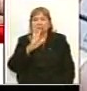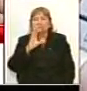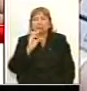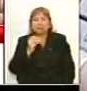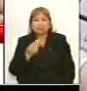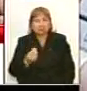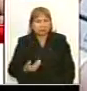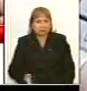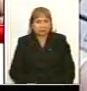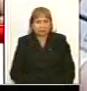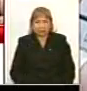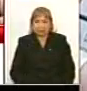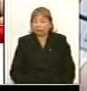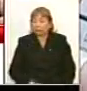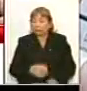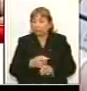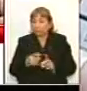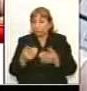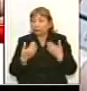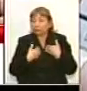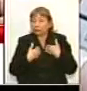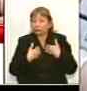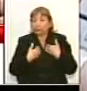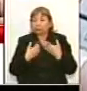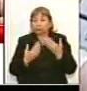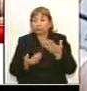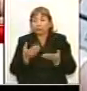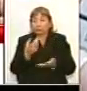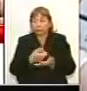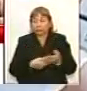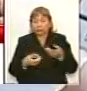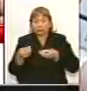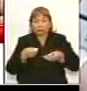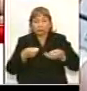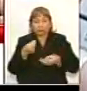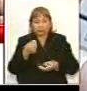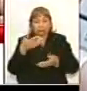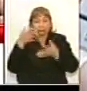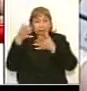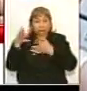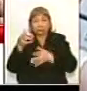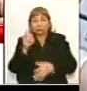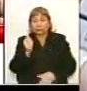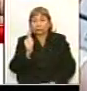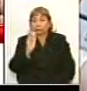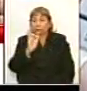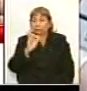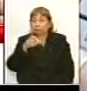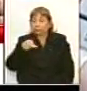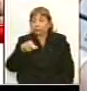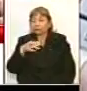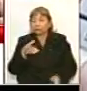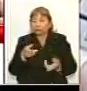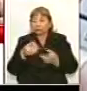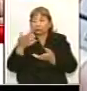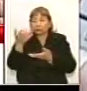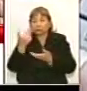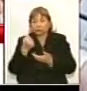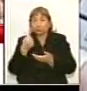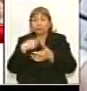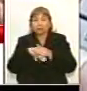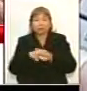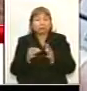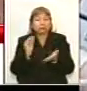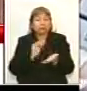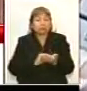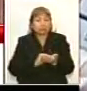soles. Sin embargo, tienen más o menos una cantidad de regular del dinero en las AFPs. Lo pueden retirar y tener ingresos